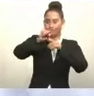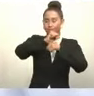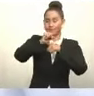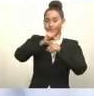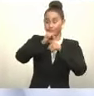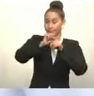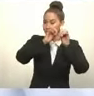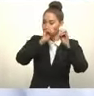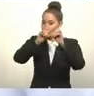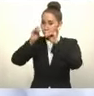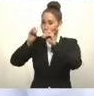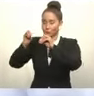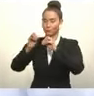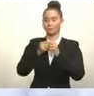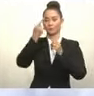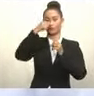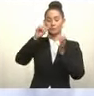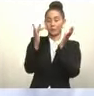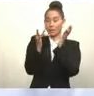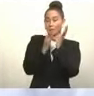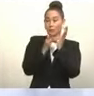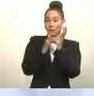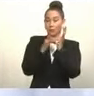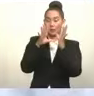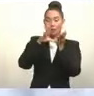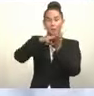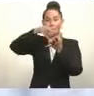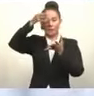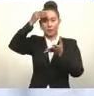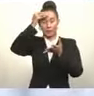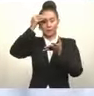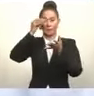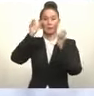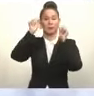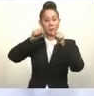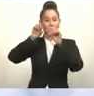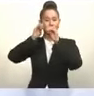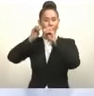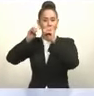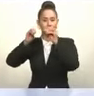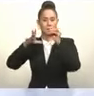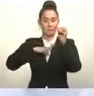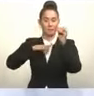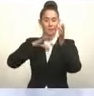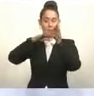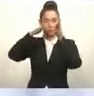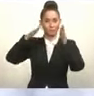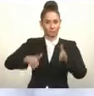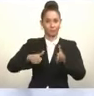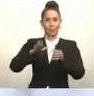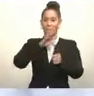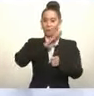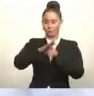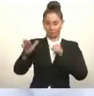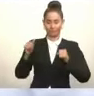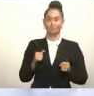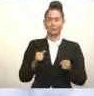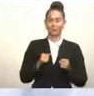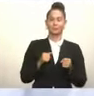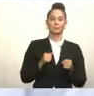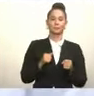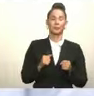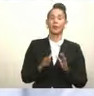aplicadas a la educación y también en metodología para la educación a distancia. Eso también ya se ha cumplido mediante